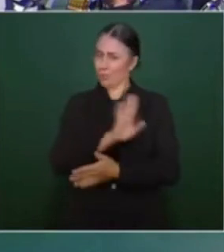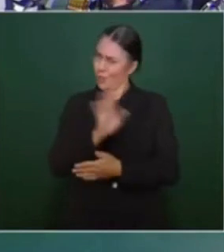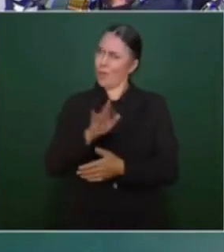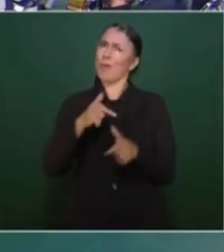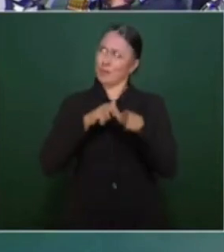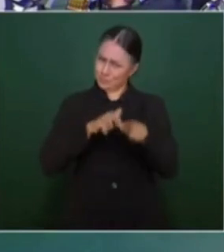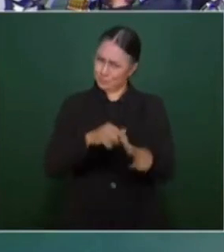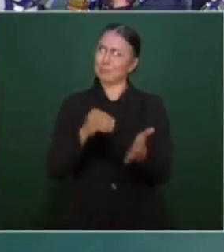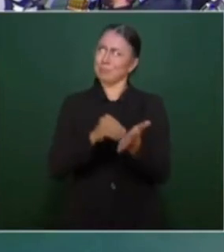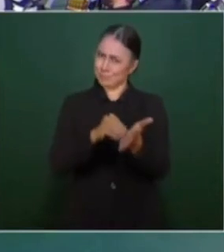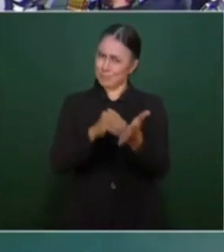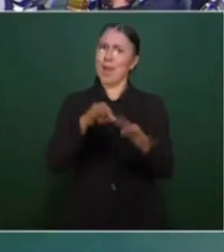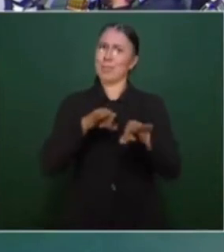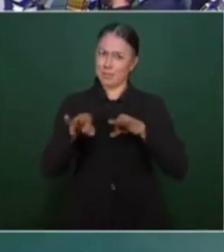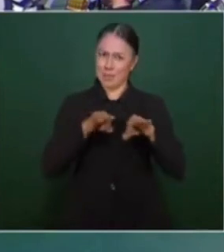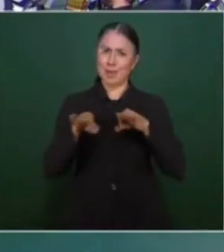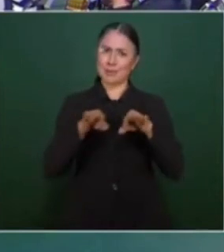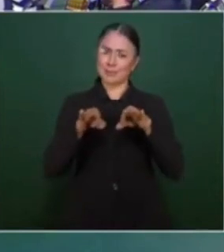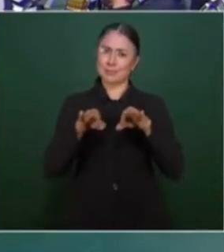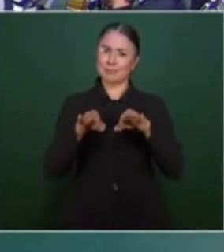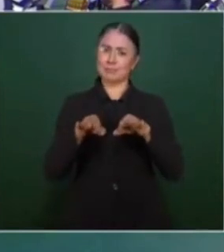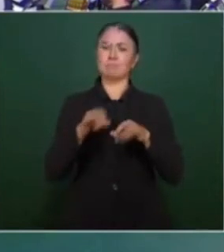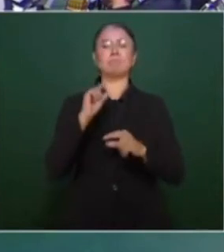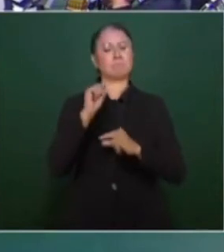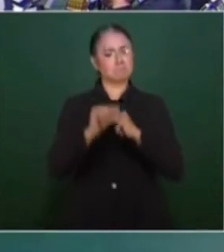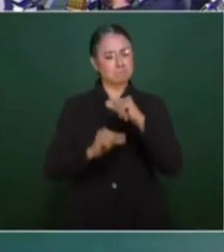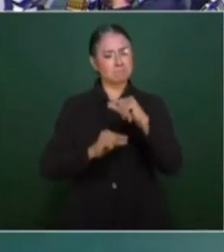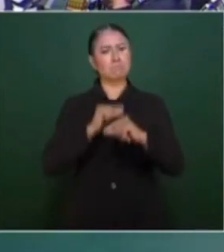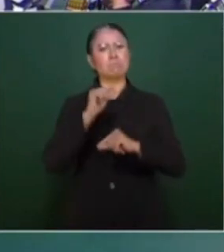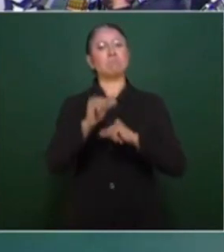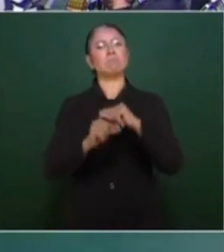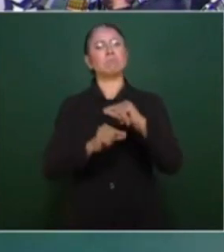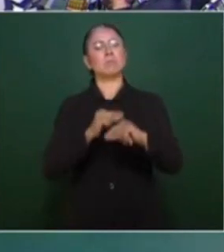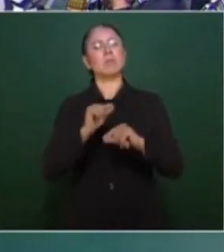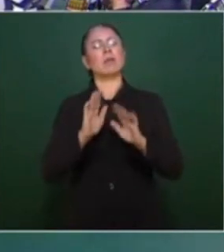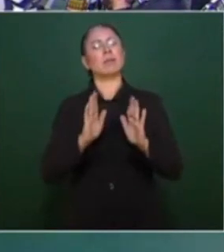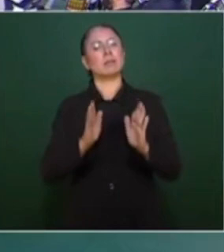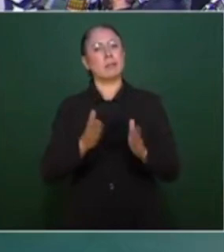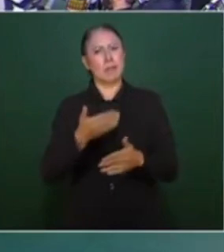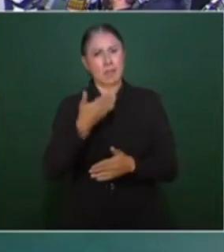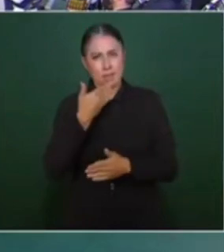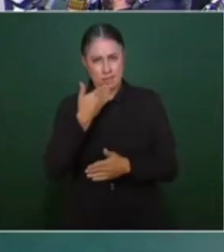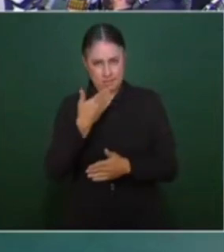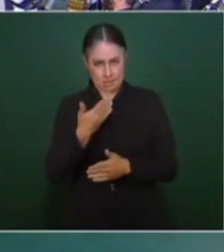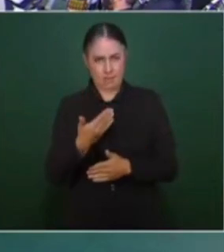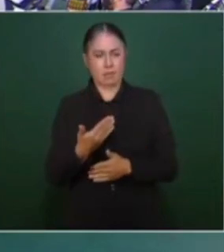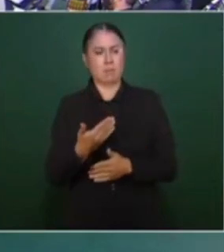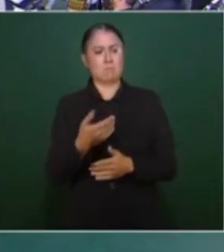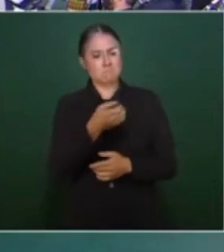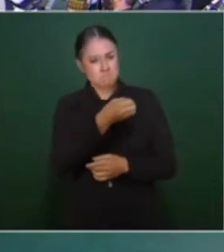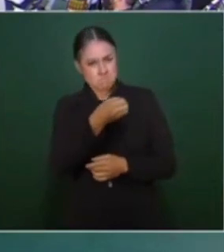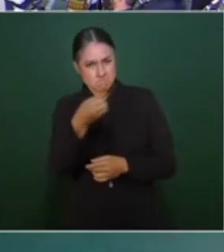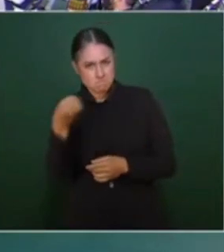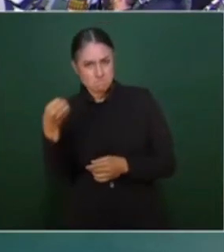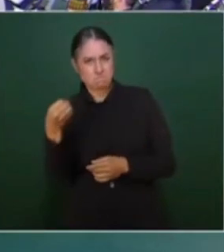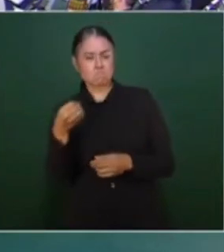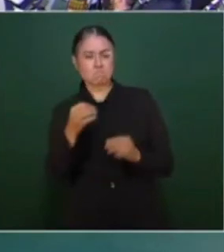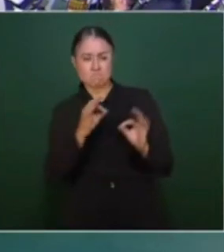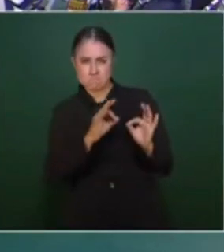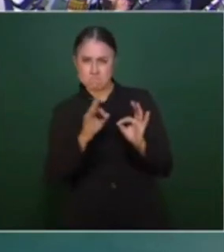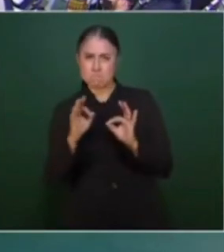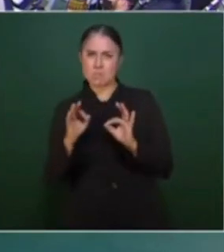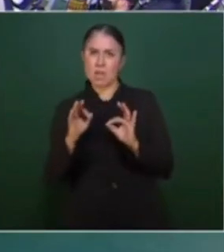Y vamos hacia la regularización, es decir, quienes desde hace muchos años